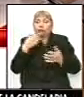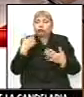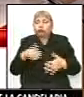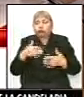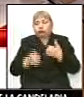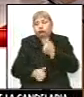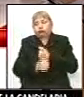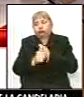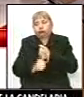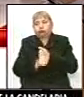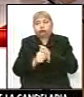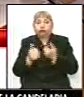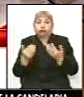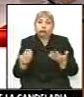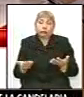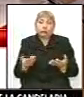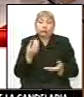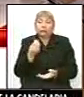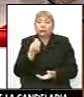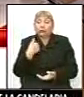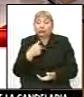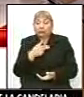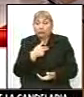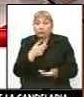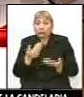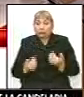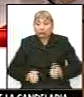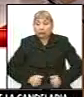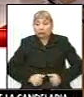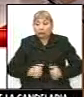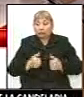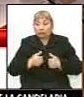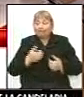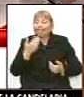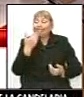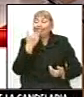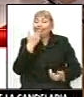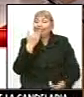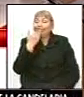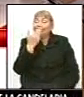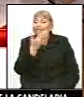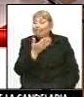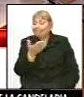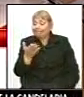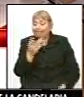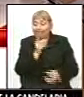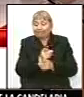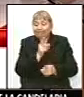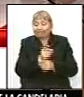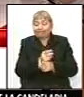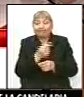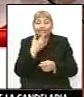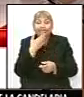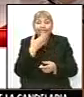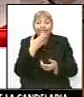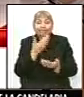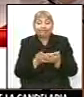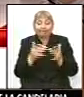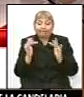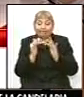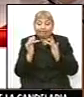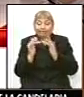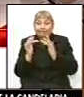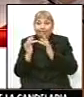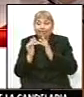a la Amazonía peruana. Porque quienes vivimos en la Amazonía peruana, quienes transitamos ahí de manera permanente, quienes estamos en contacto con